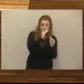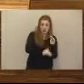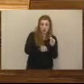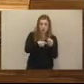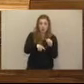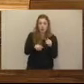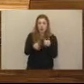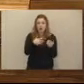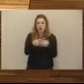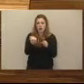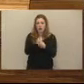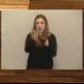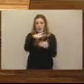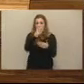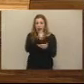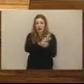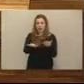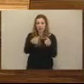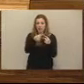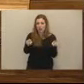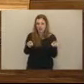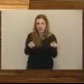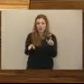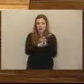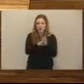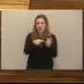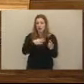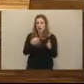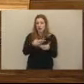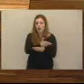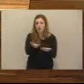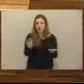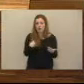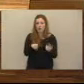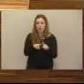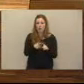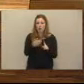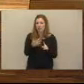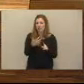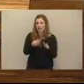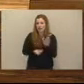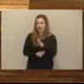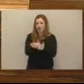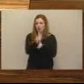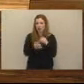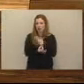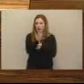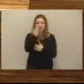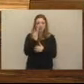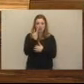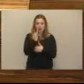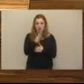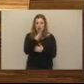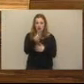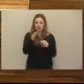mantener las garantías diferenciadoras que ofrecen las denominaciones de origen, porque dará igual. Cualquiera podrá